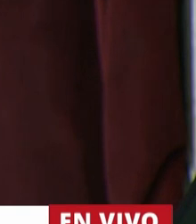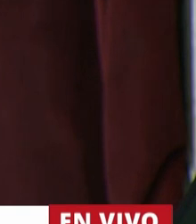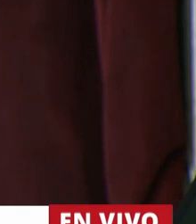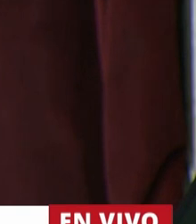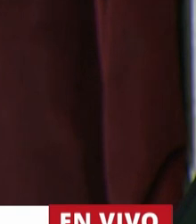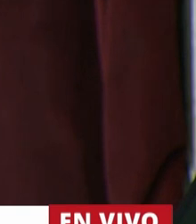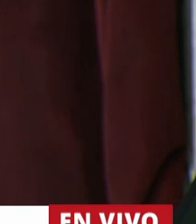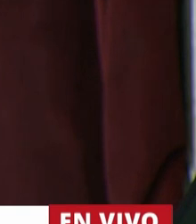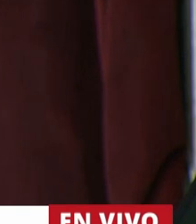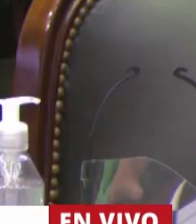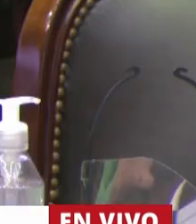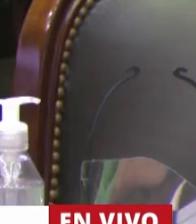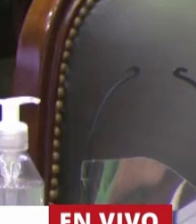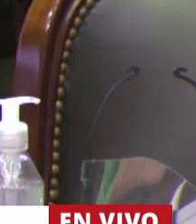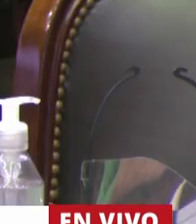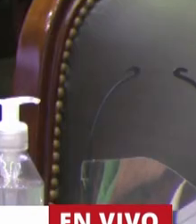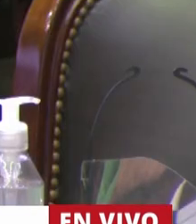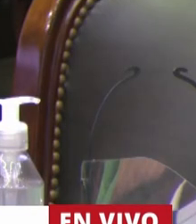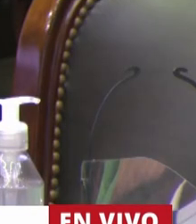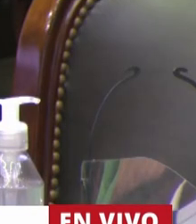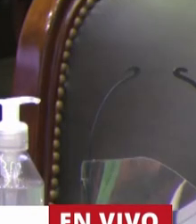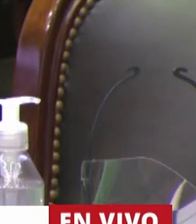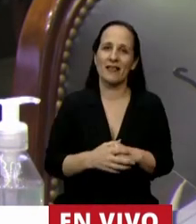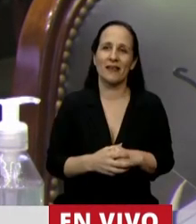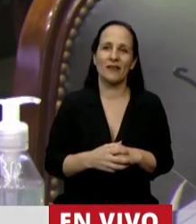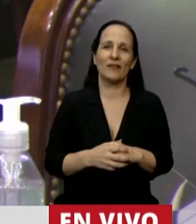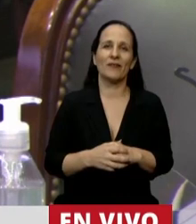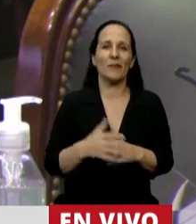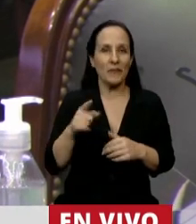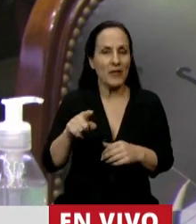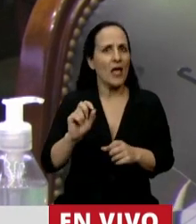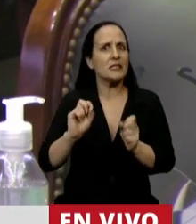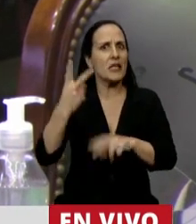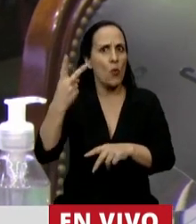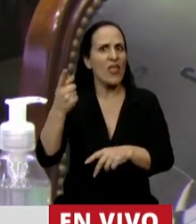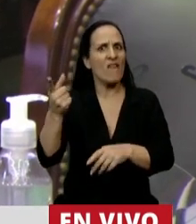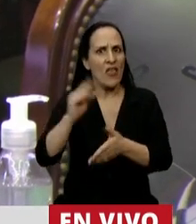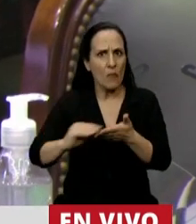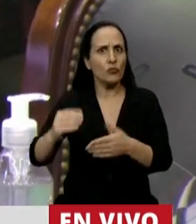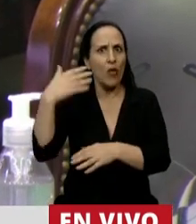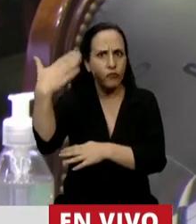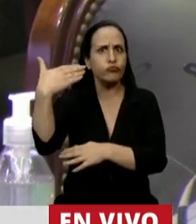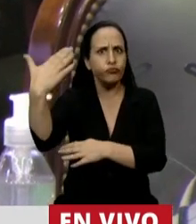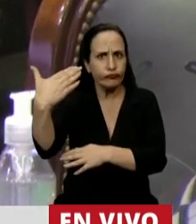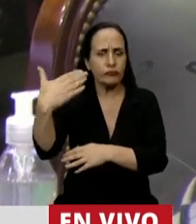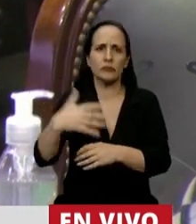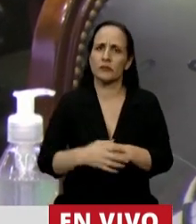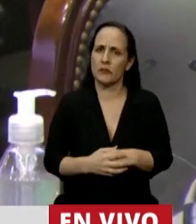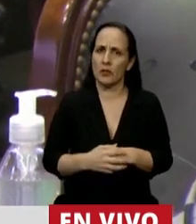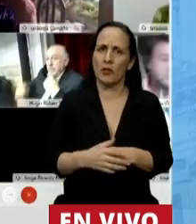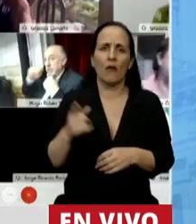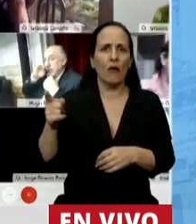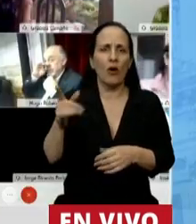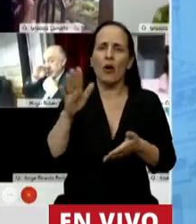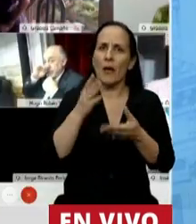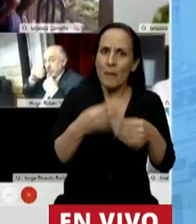Gracias, presidente. La verdad es que estamos es la segunda vez que escuchamos al diputado preopinante. El discurso del